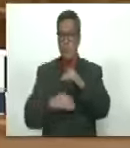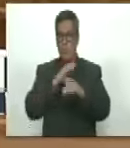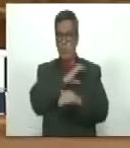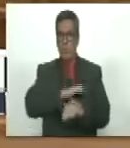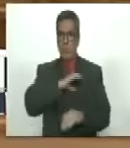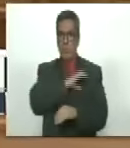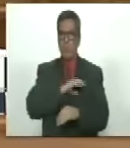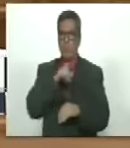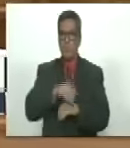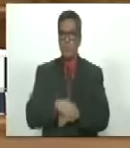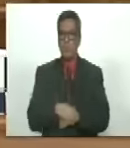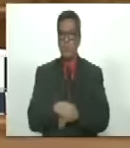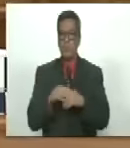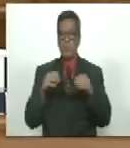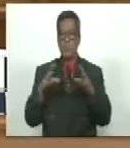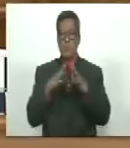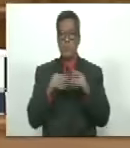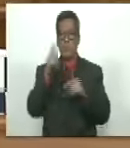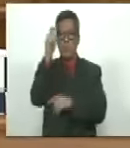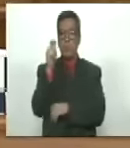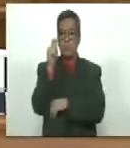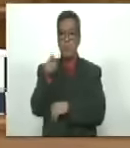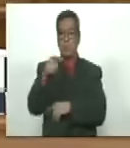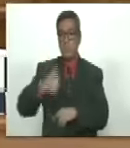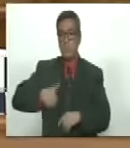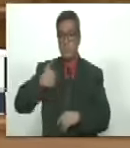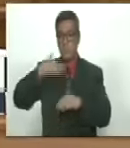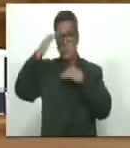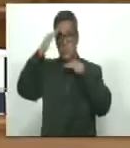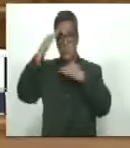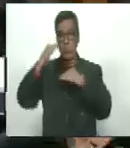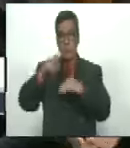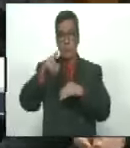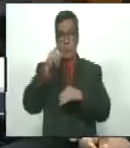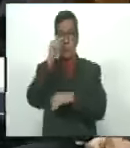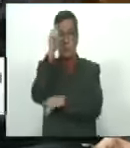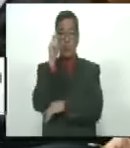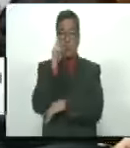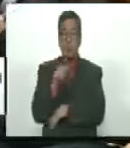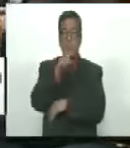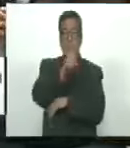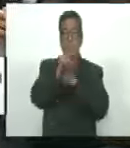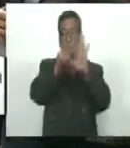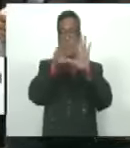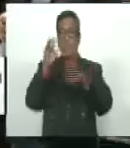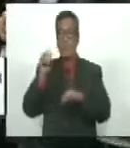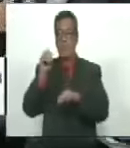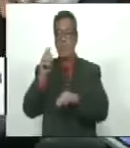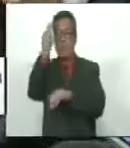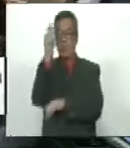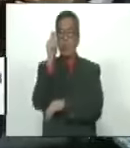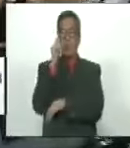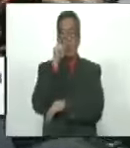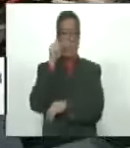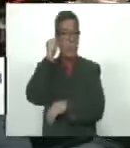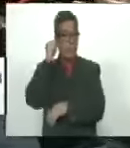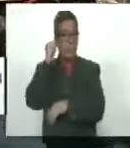comisión, y a todos los diputados. Quiero aprovechar de saludar a los diputados y diputadas. Hay 170 diputados y diputadas acá